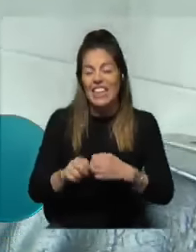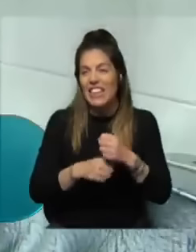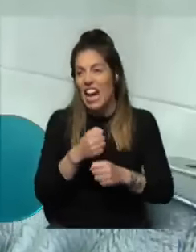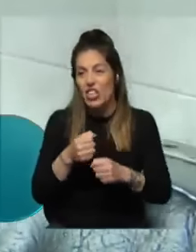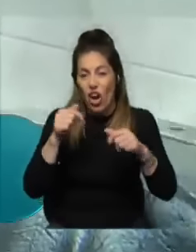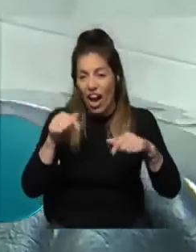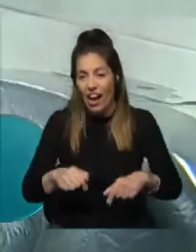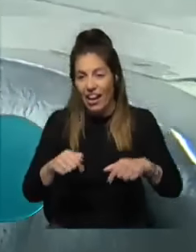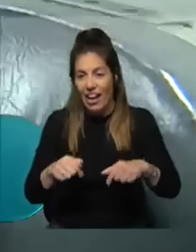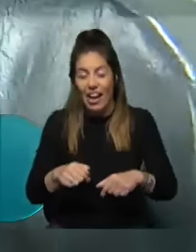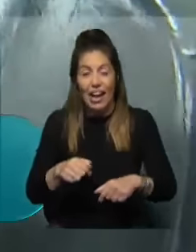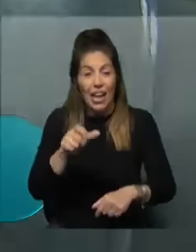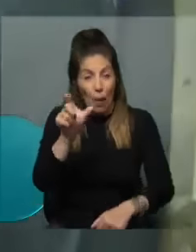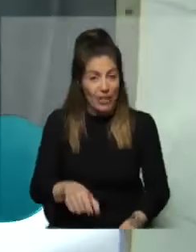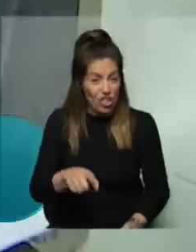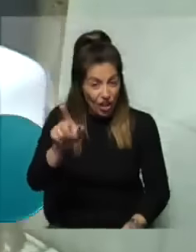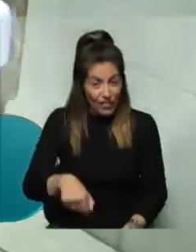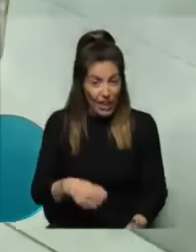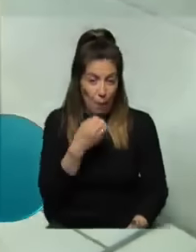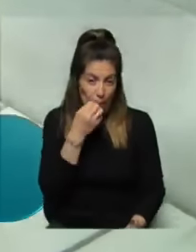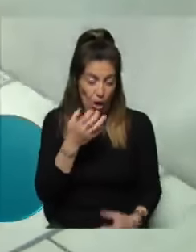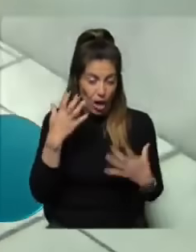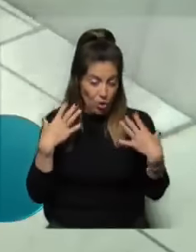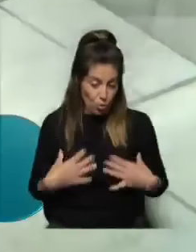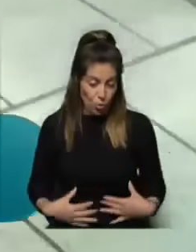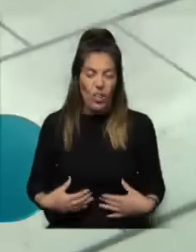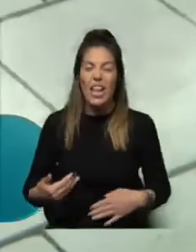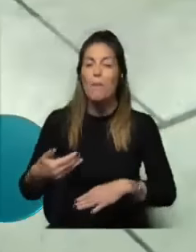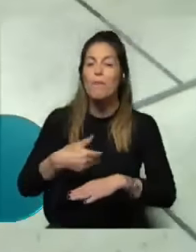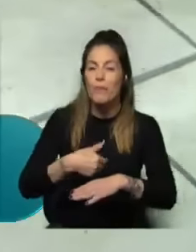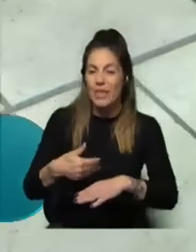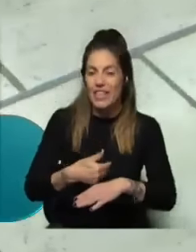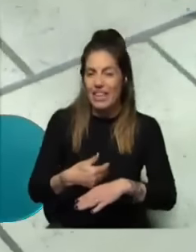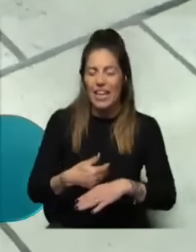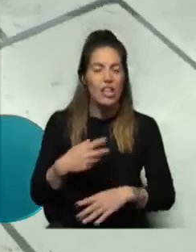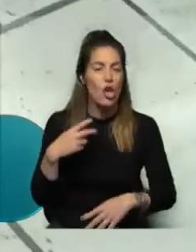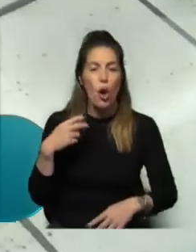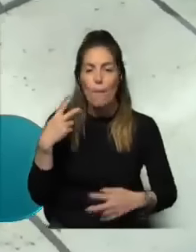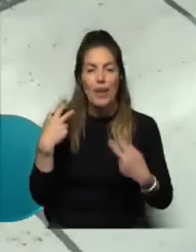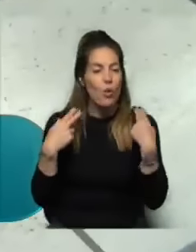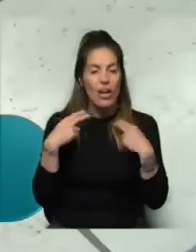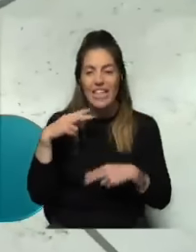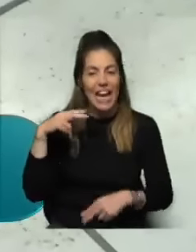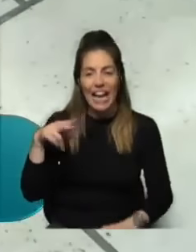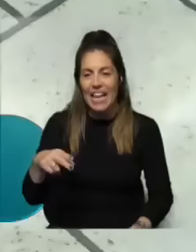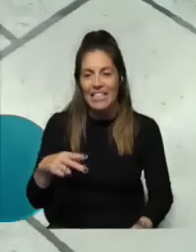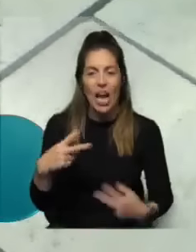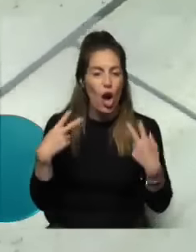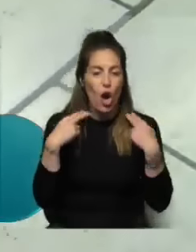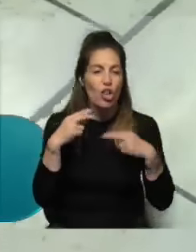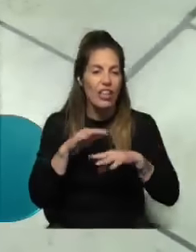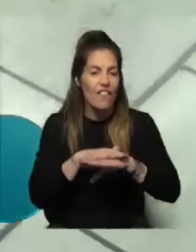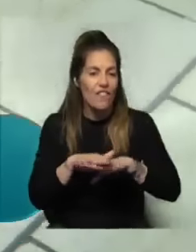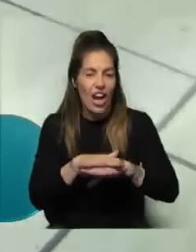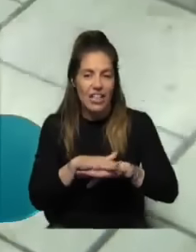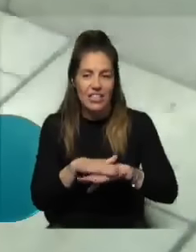oficio. ¿La gente viene a mejorar su look? ¿Qué es lo que te pide cuando viene aquí? Es peluquería clásica, o sea, sí, corte básico,